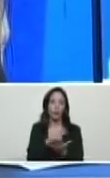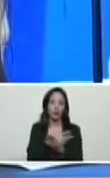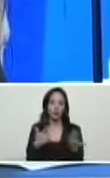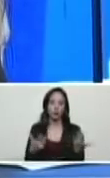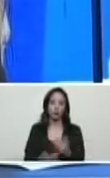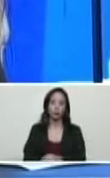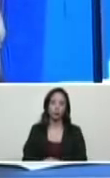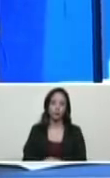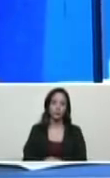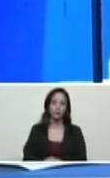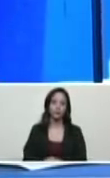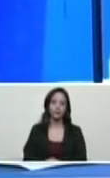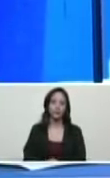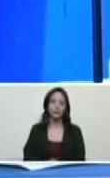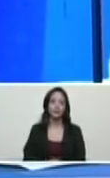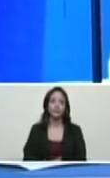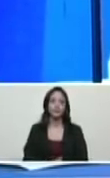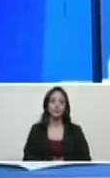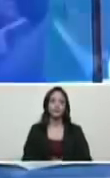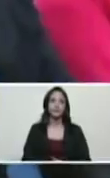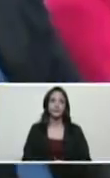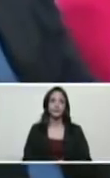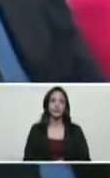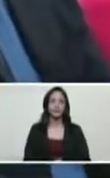nuestro país, señor presidente.